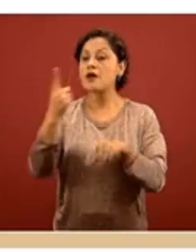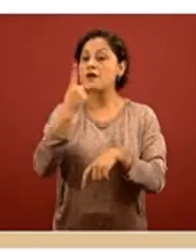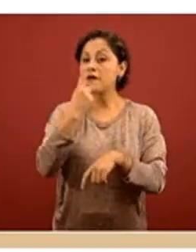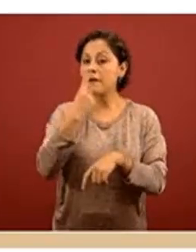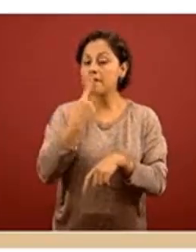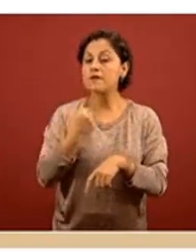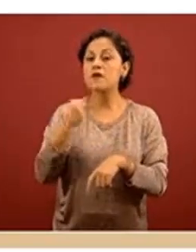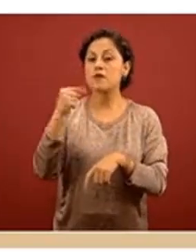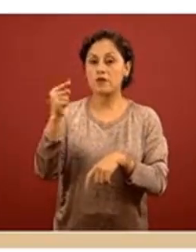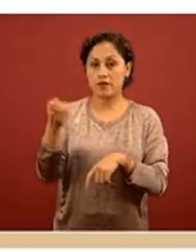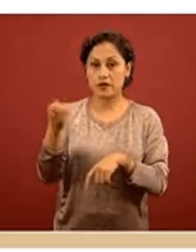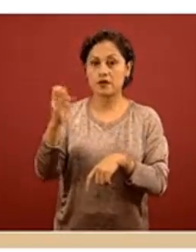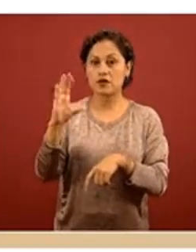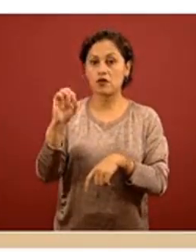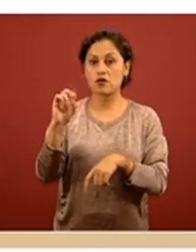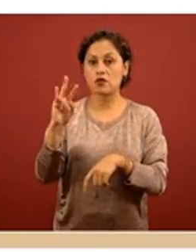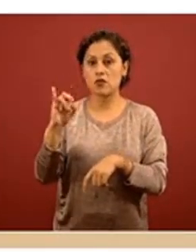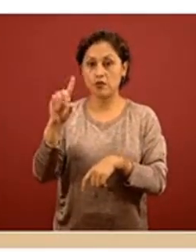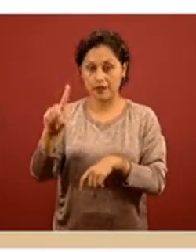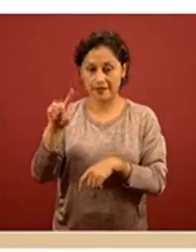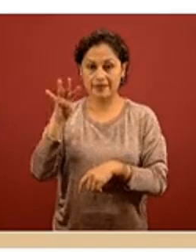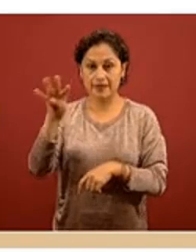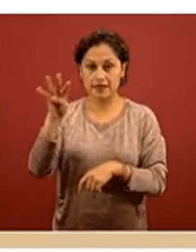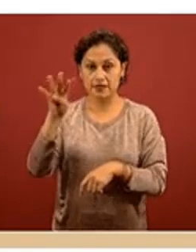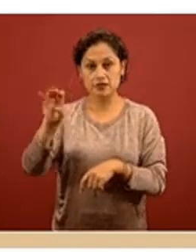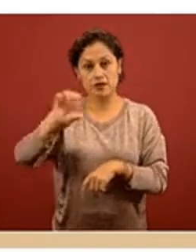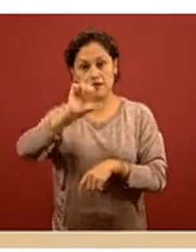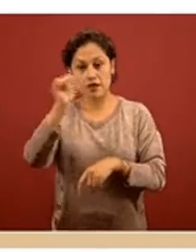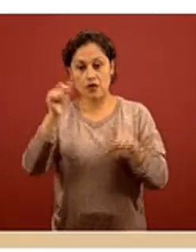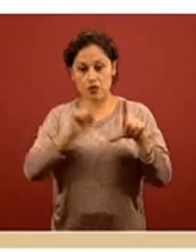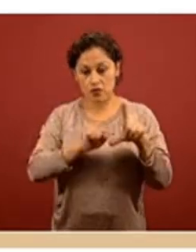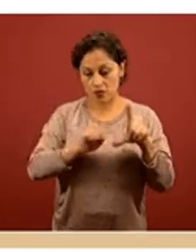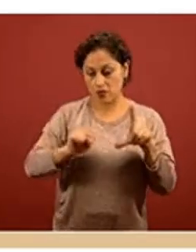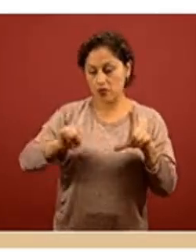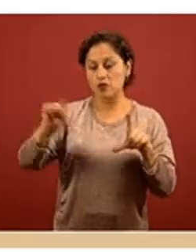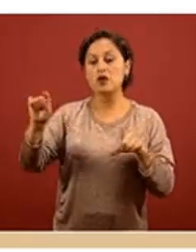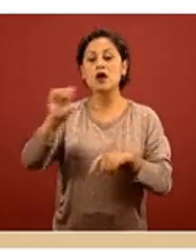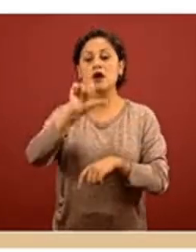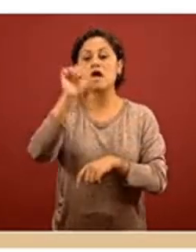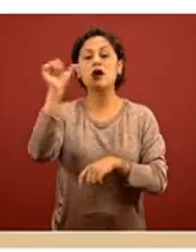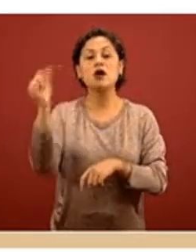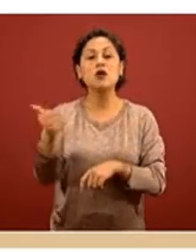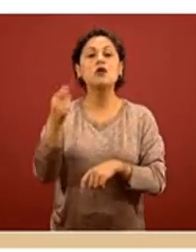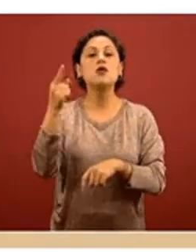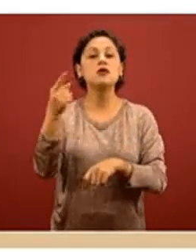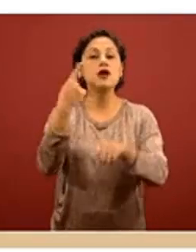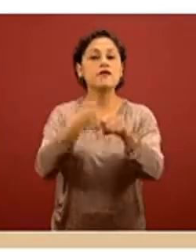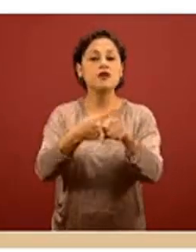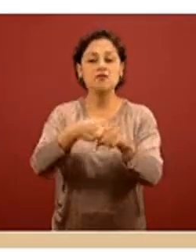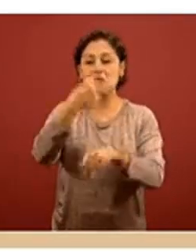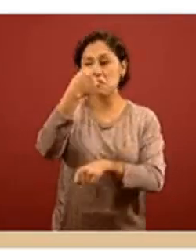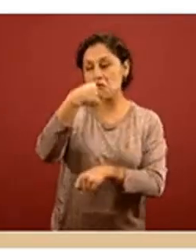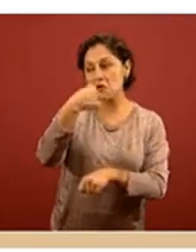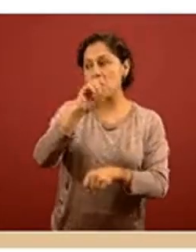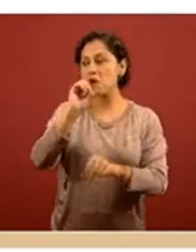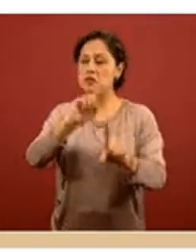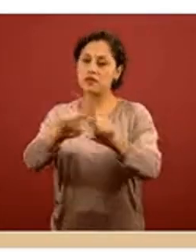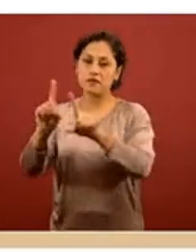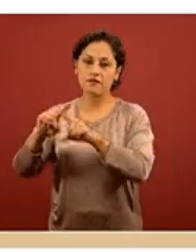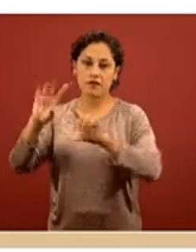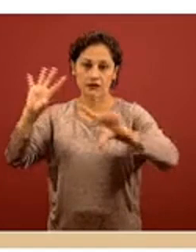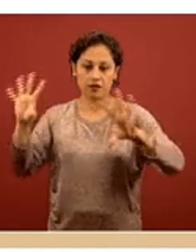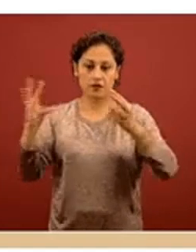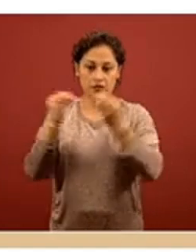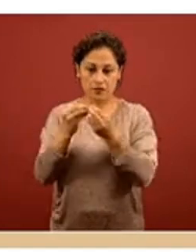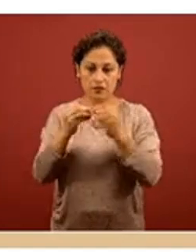de COVID-19. Las otras representan a influenza y otros virus respiratorios que ya desde la semana 12 están prácticamente pegadas a la